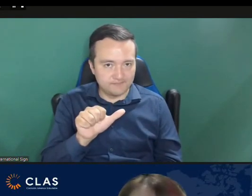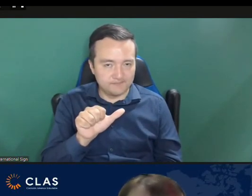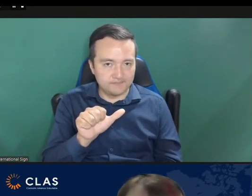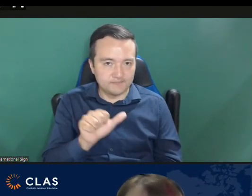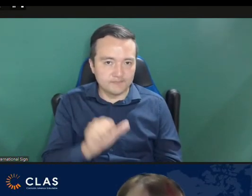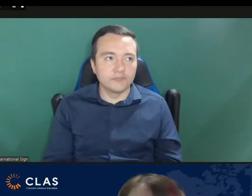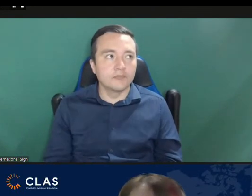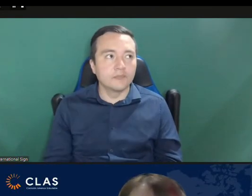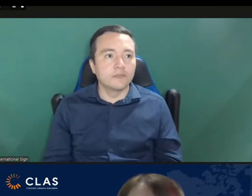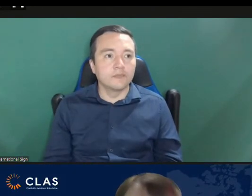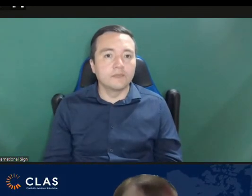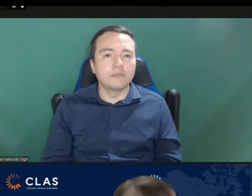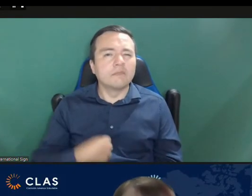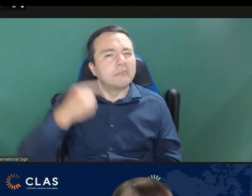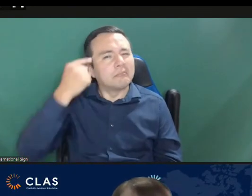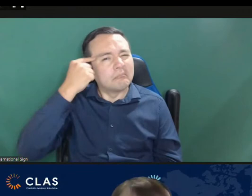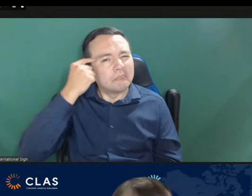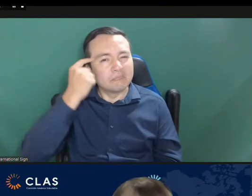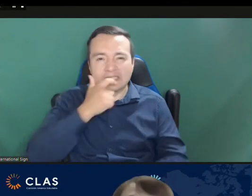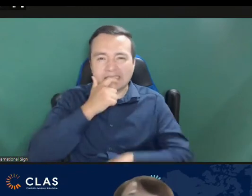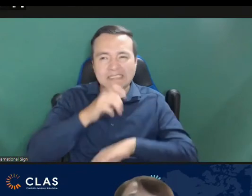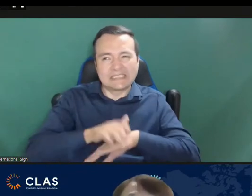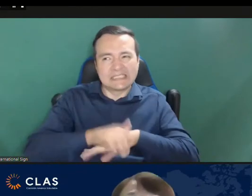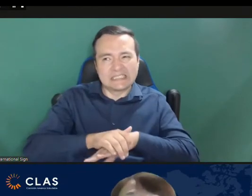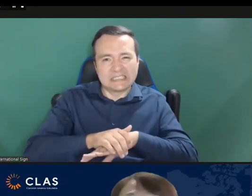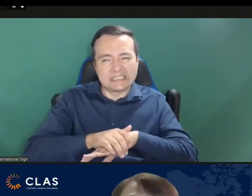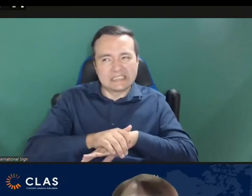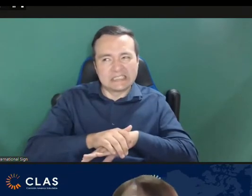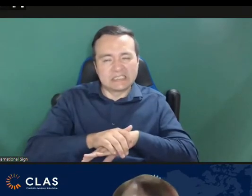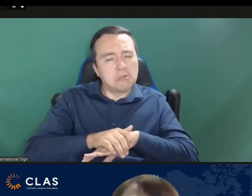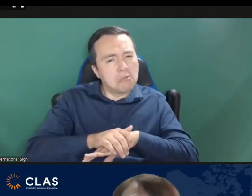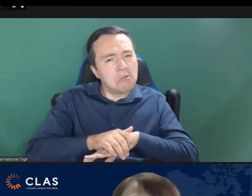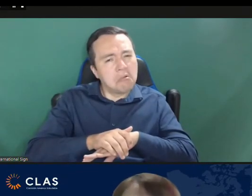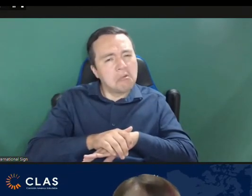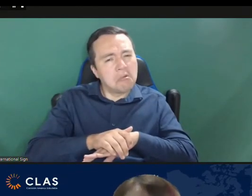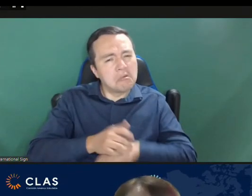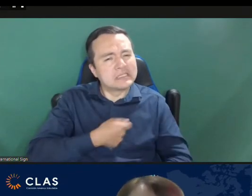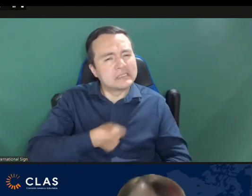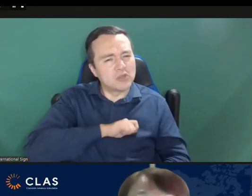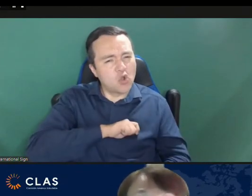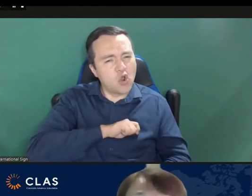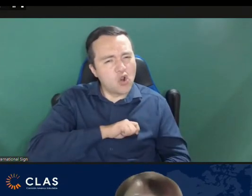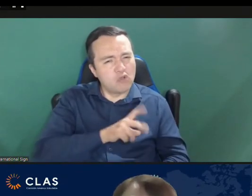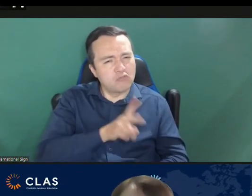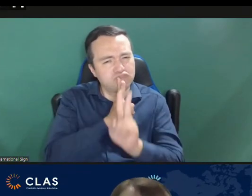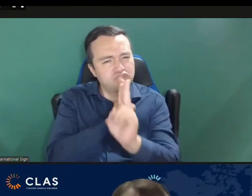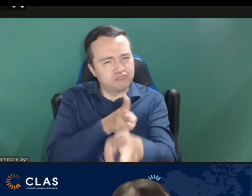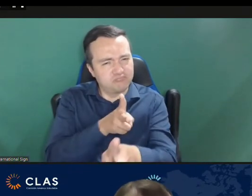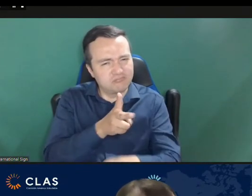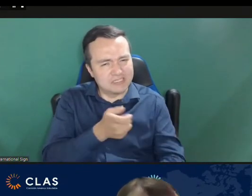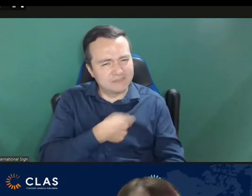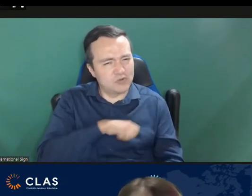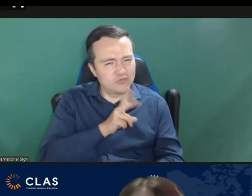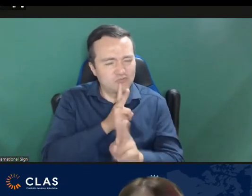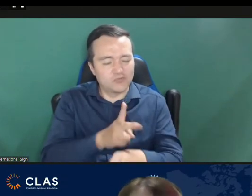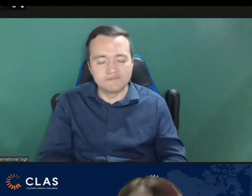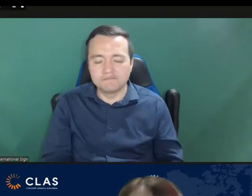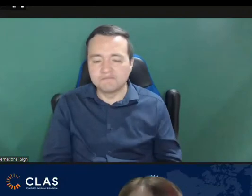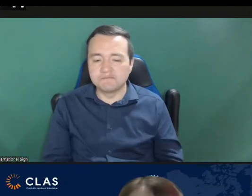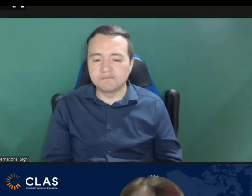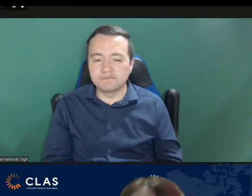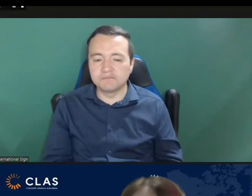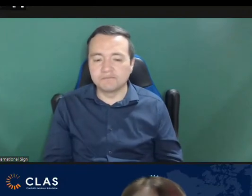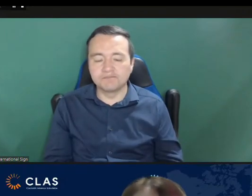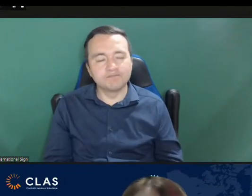reacciones en inglés pero ahora ya que me hiciste la pregunta con tanta articular en español voy a responder en español yo creo que aquí hay un